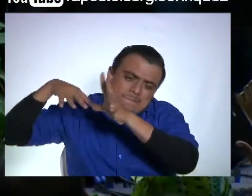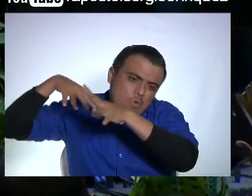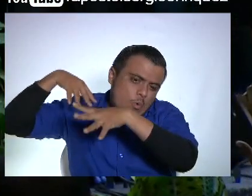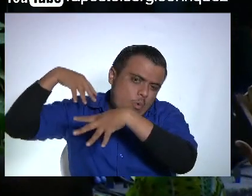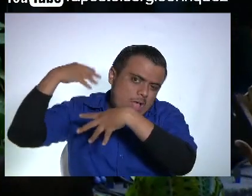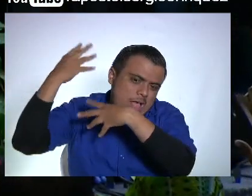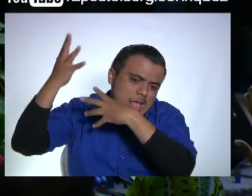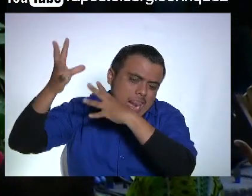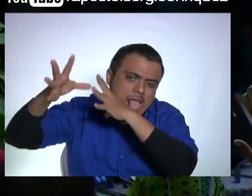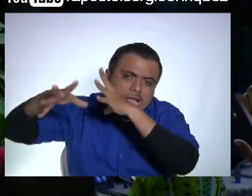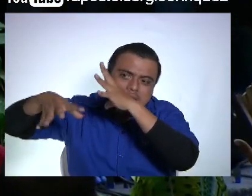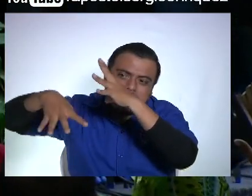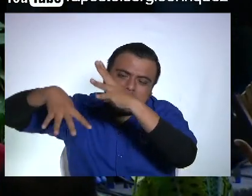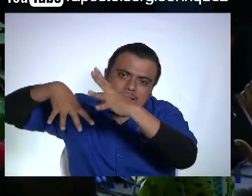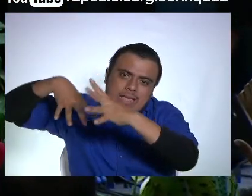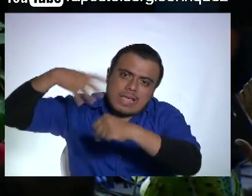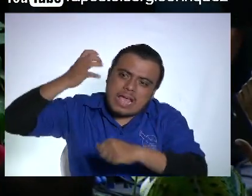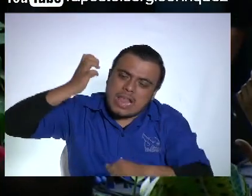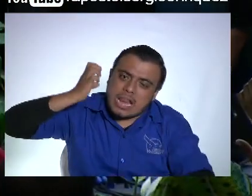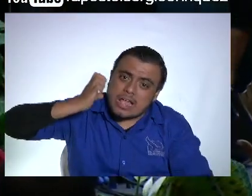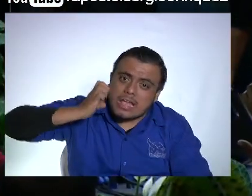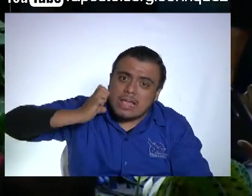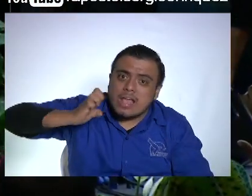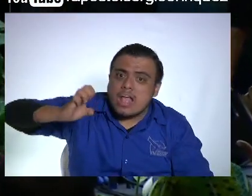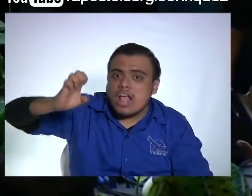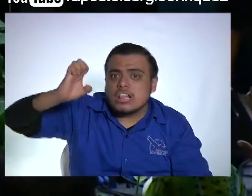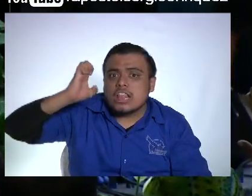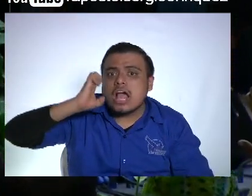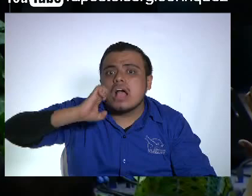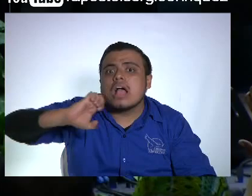Por toda la